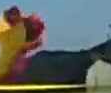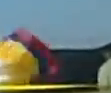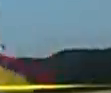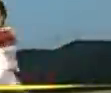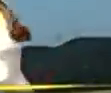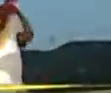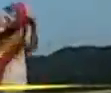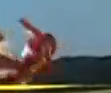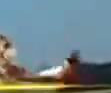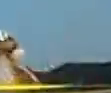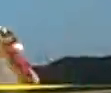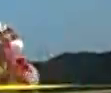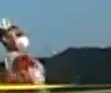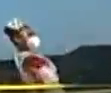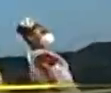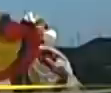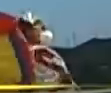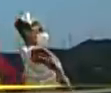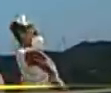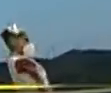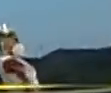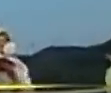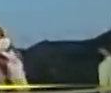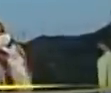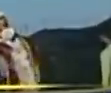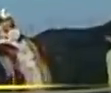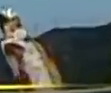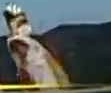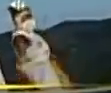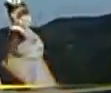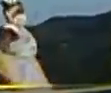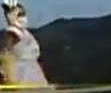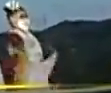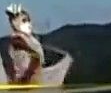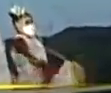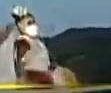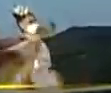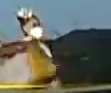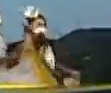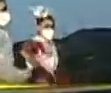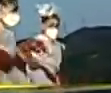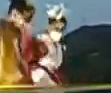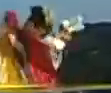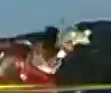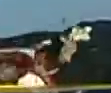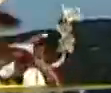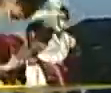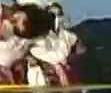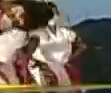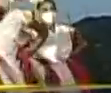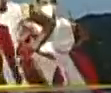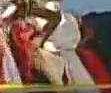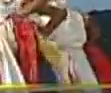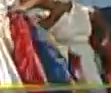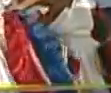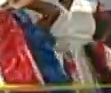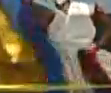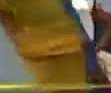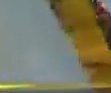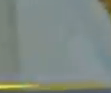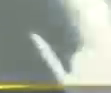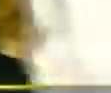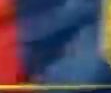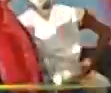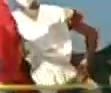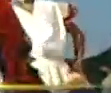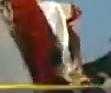viviendas. Ha sido una tarde de mucha alegría, de muchas emociones. Las familias que han sido adjudicadas han mostrado